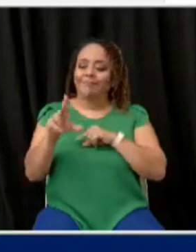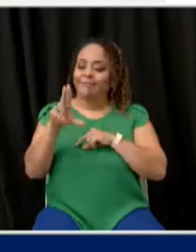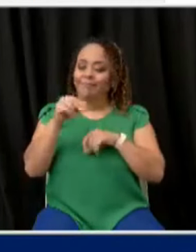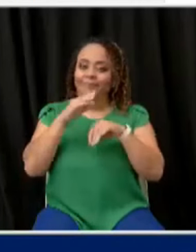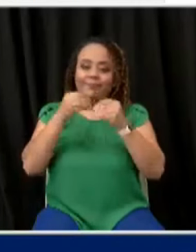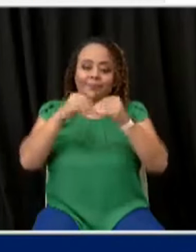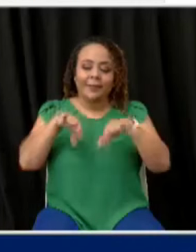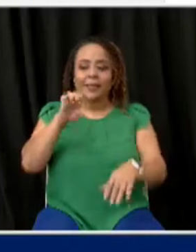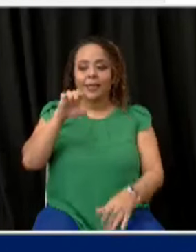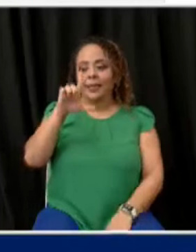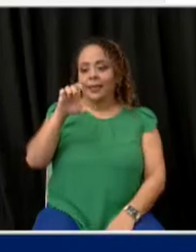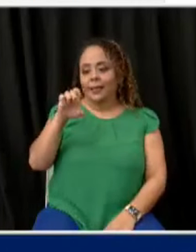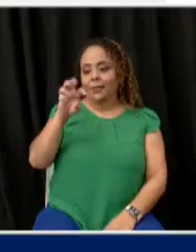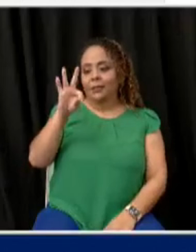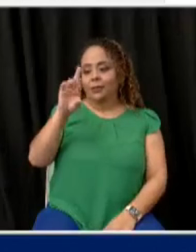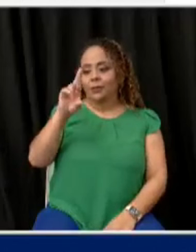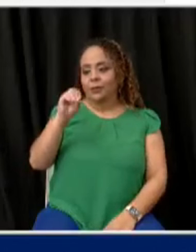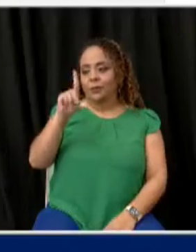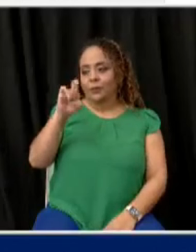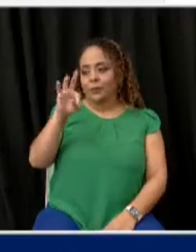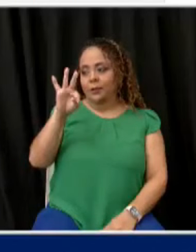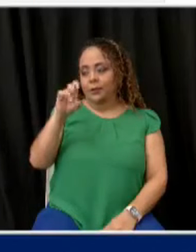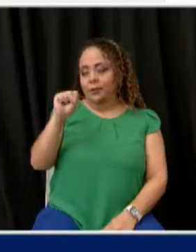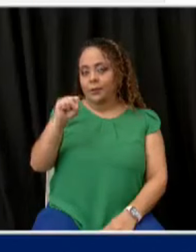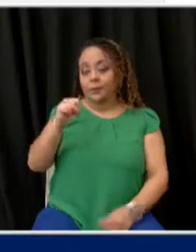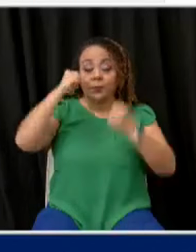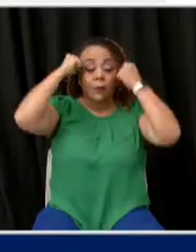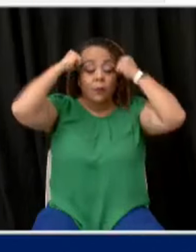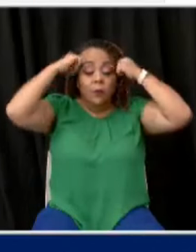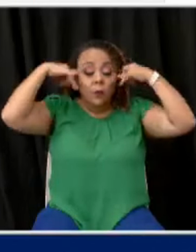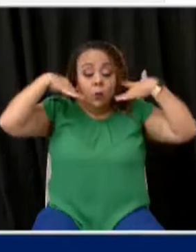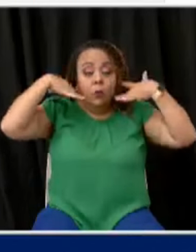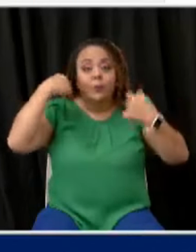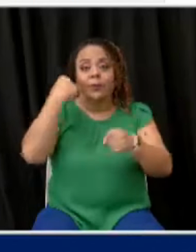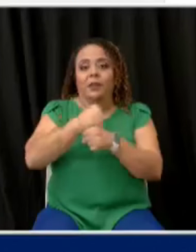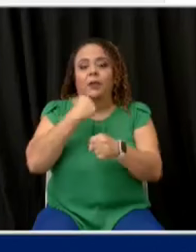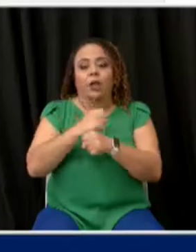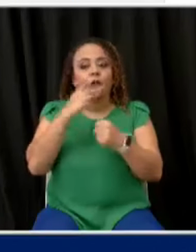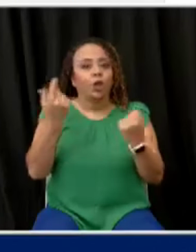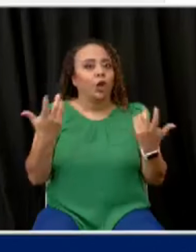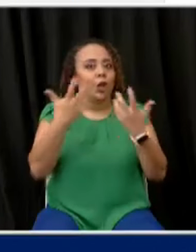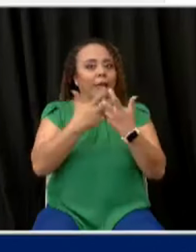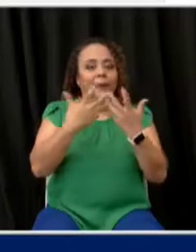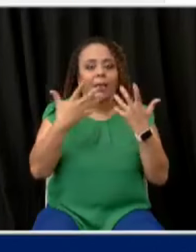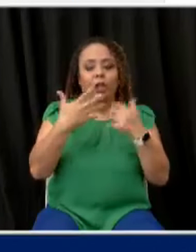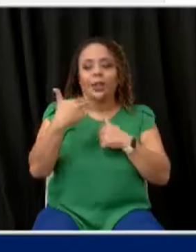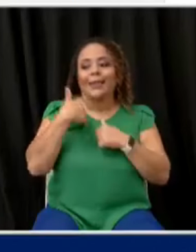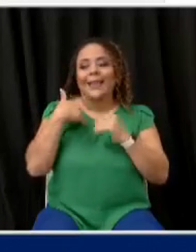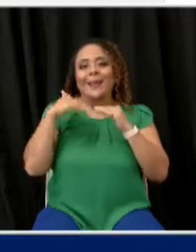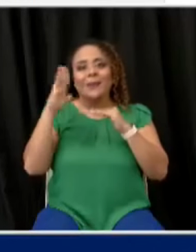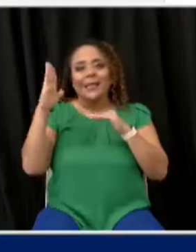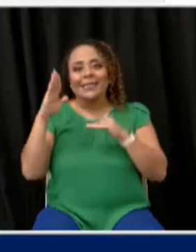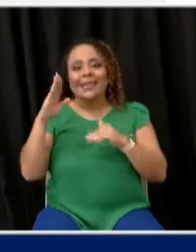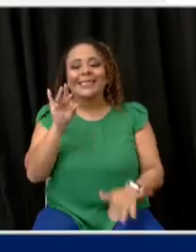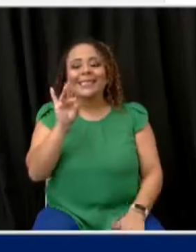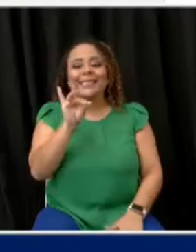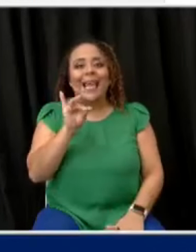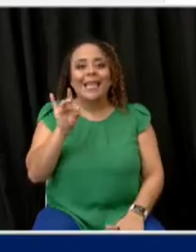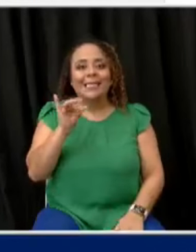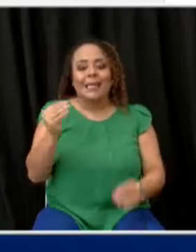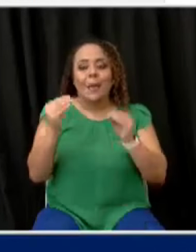perdiendo electrolitos en la manera en que la pierde. El sudor del trabajador no aclimatado tiene más sales,